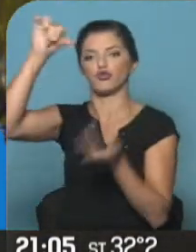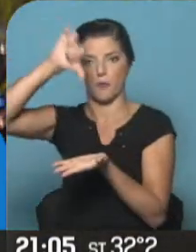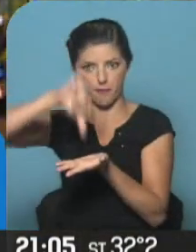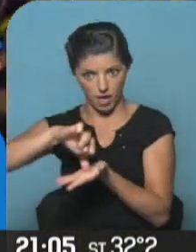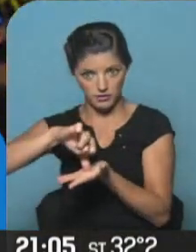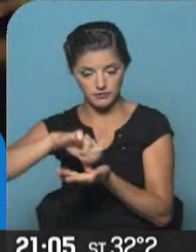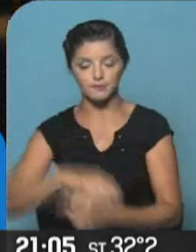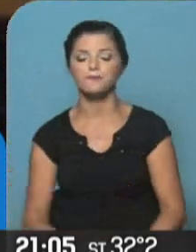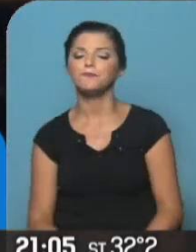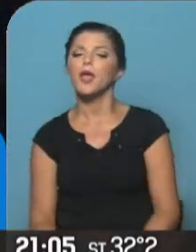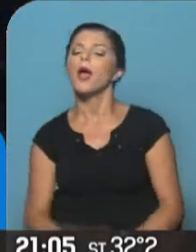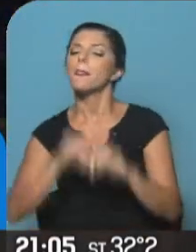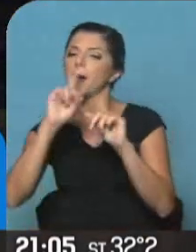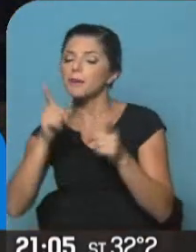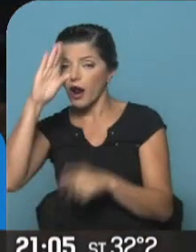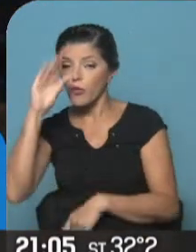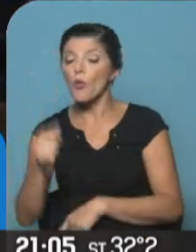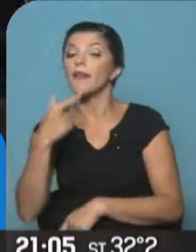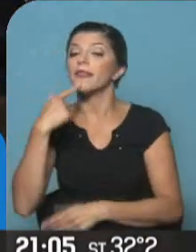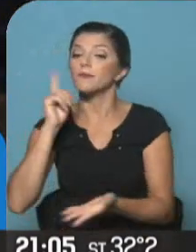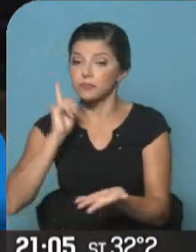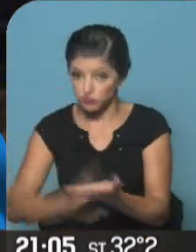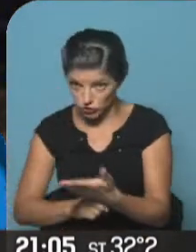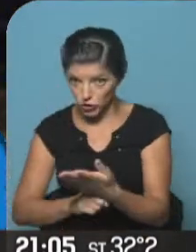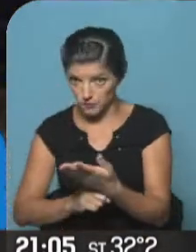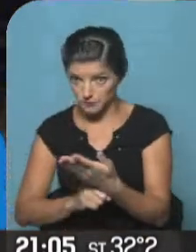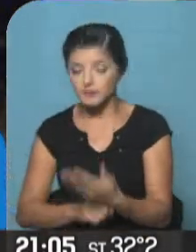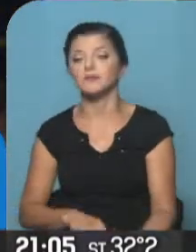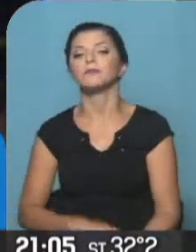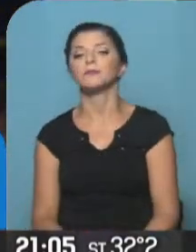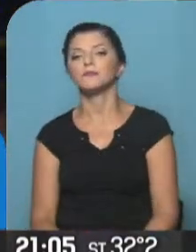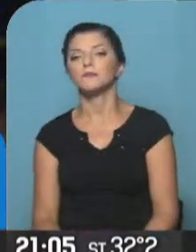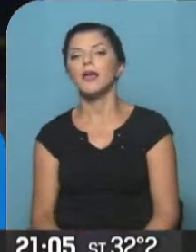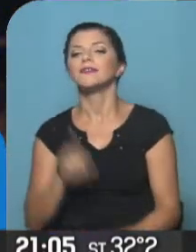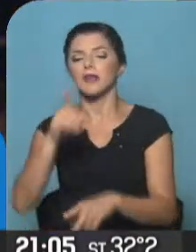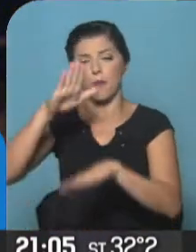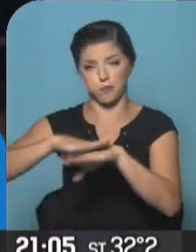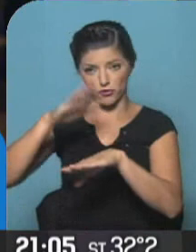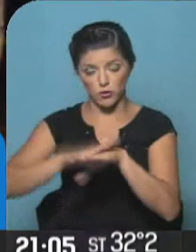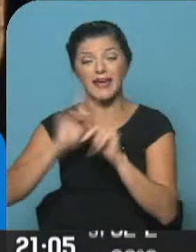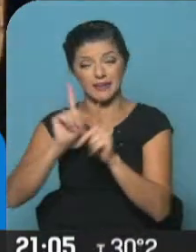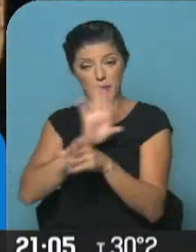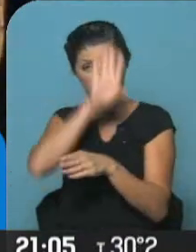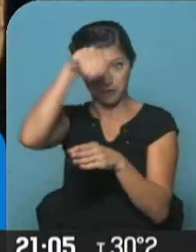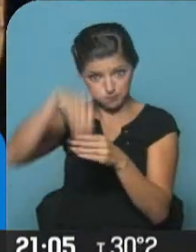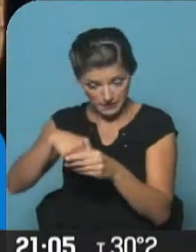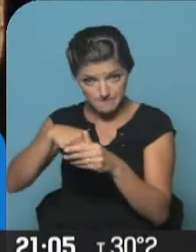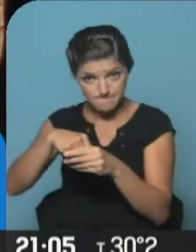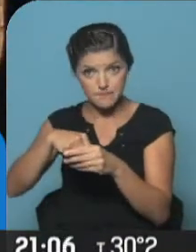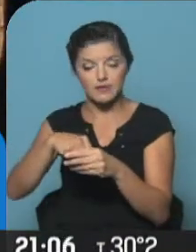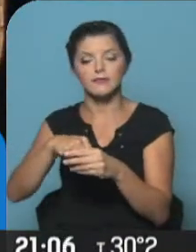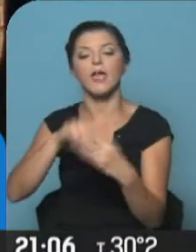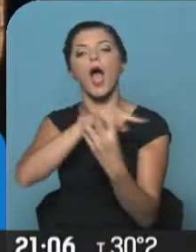por encubrimiento agravado e incumplimiento de los deberes de funcionario público y como coautores en concurrencia ideal a